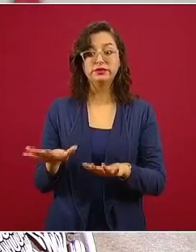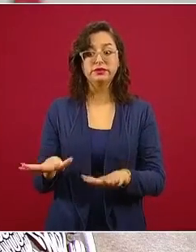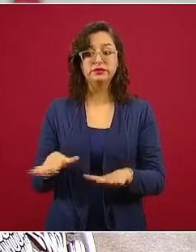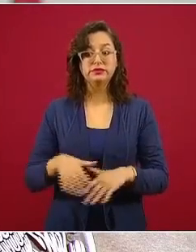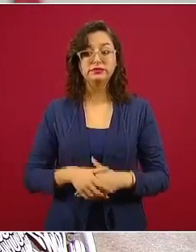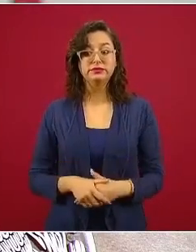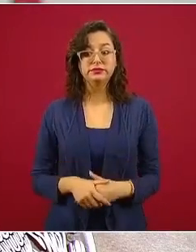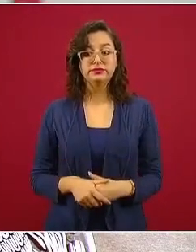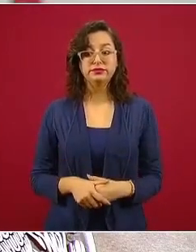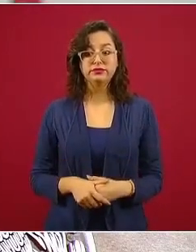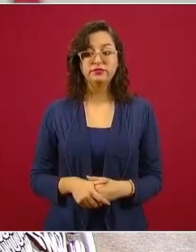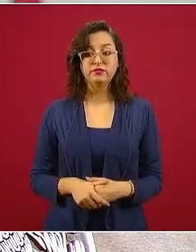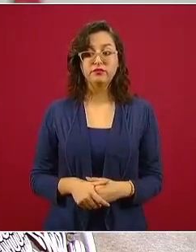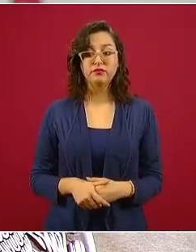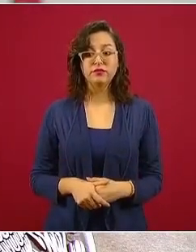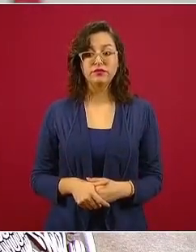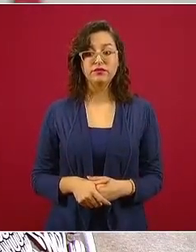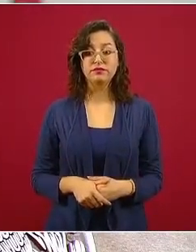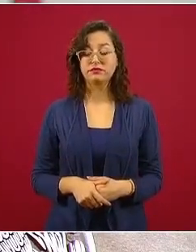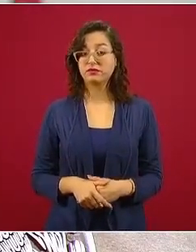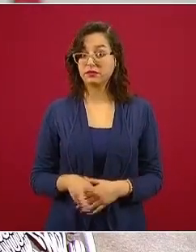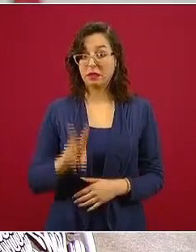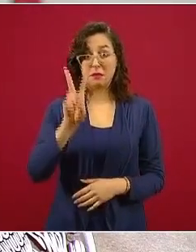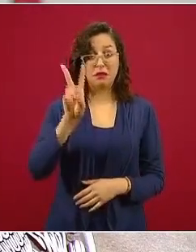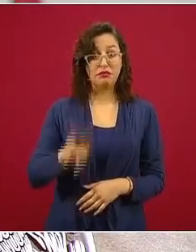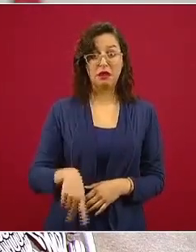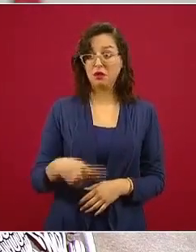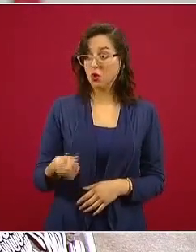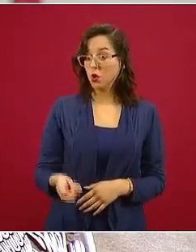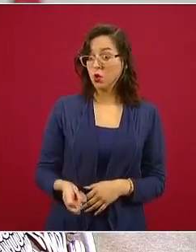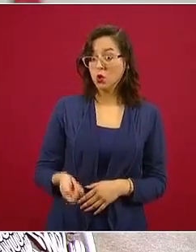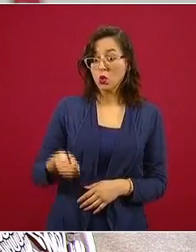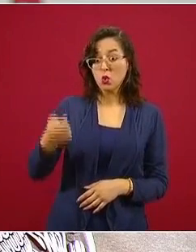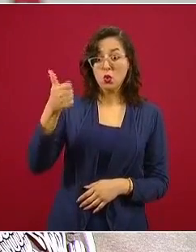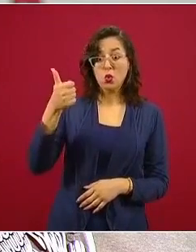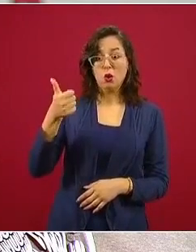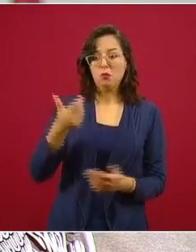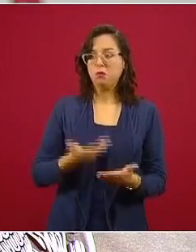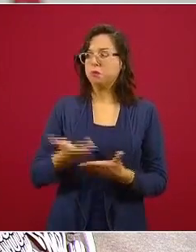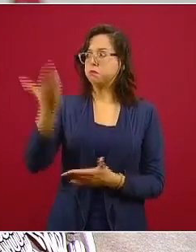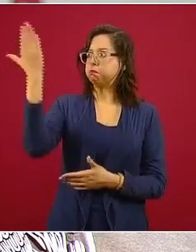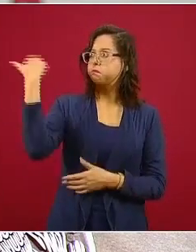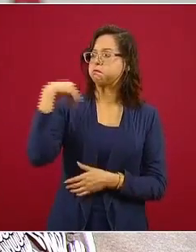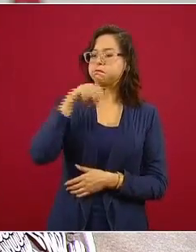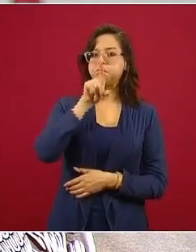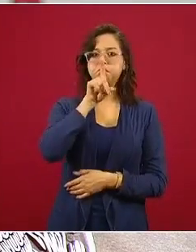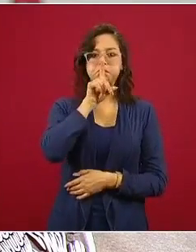Estamos en el terreno de lo inédito, de algo nunca visto.